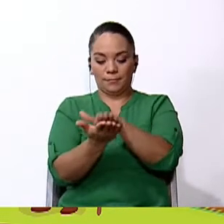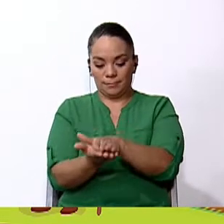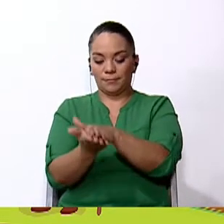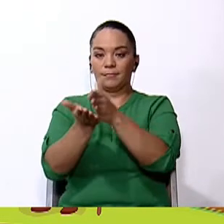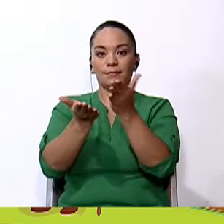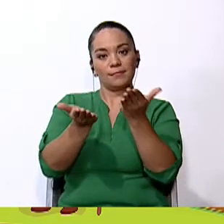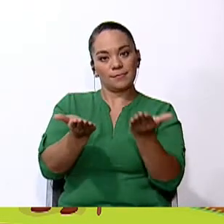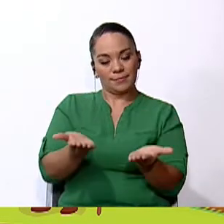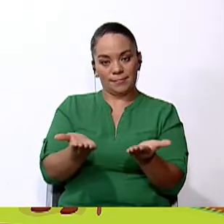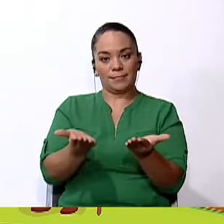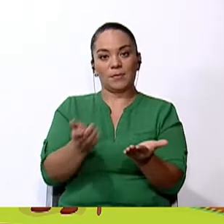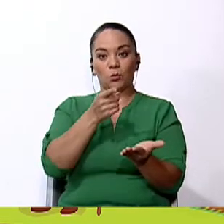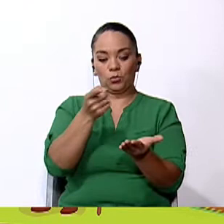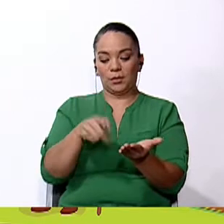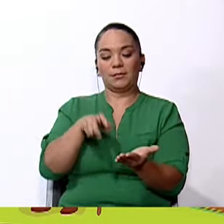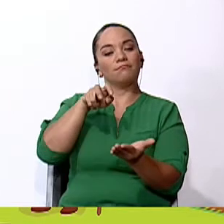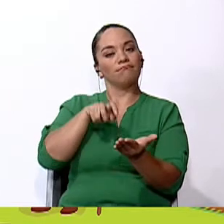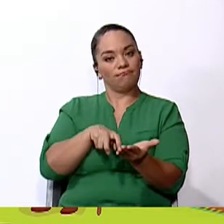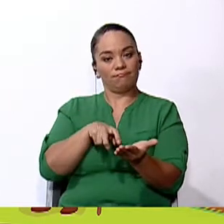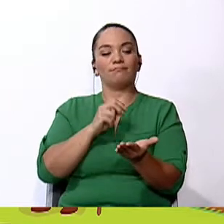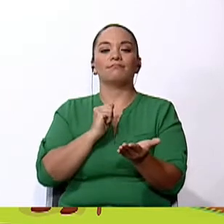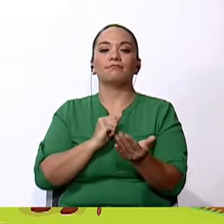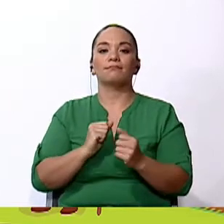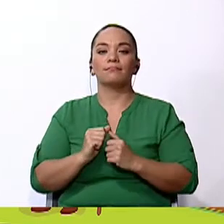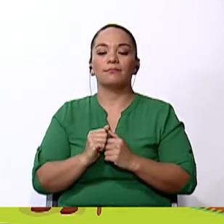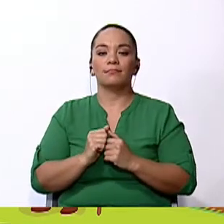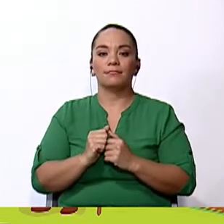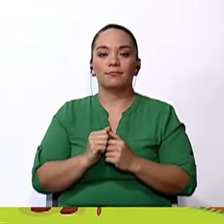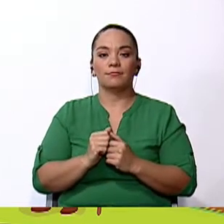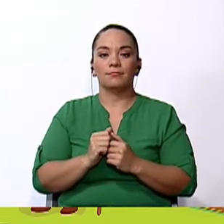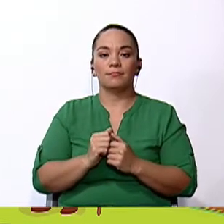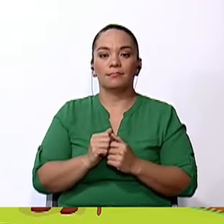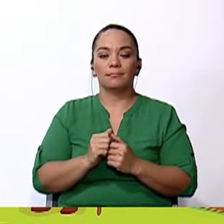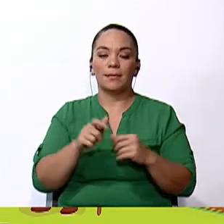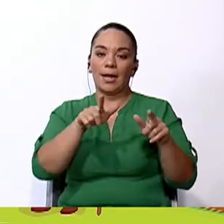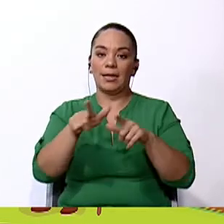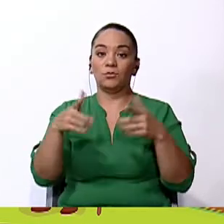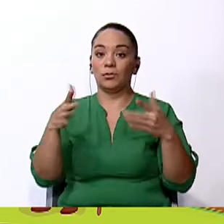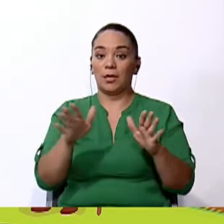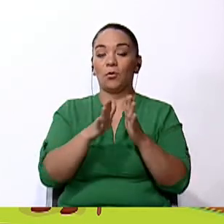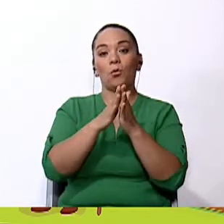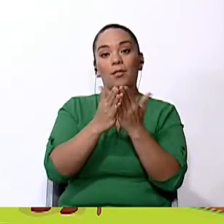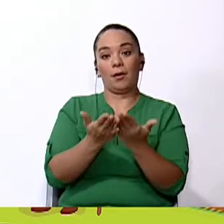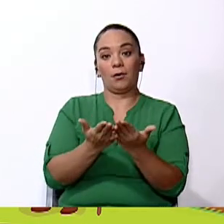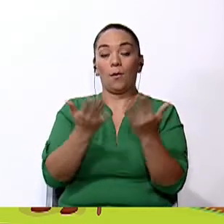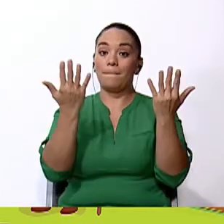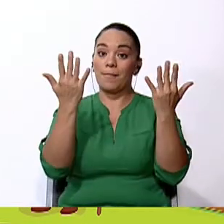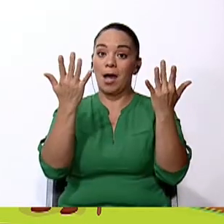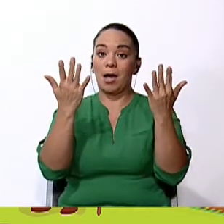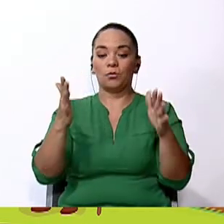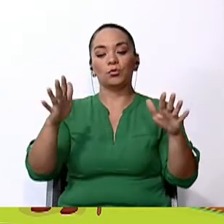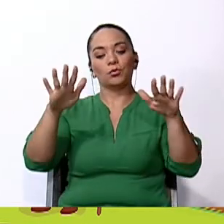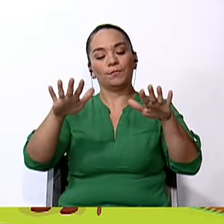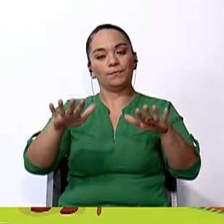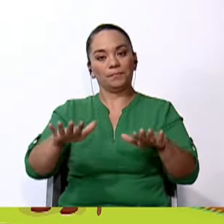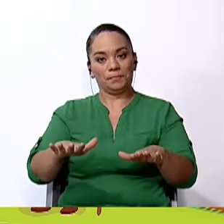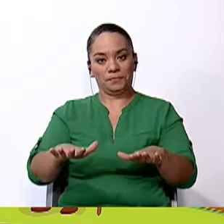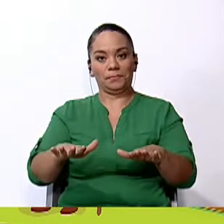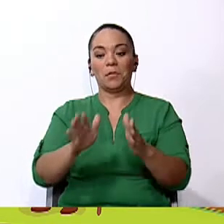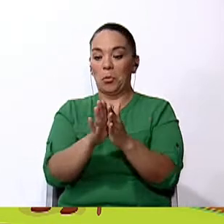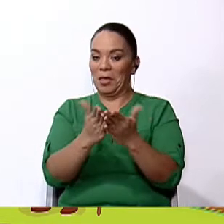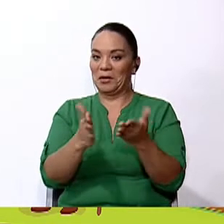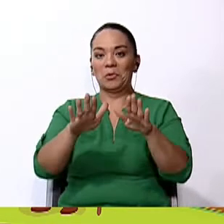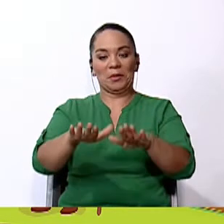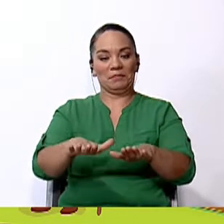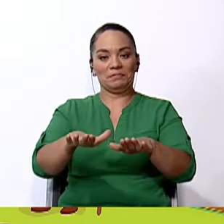mesa. Se van a sentar en la silla. Tienen su cuaderno frente a la mesa y sus manos las pueden colocar sobre el